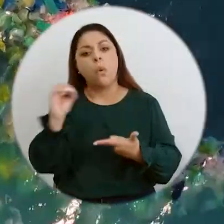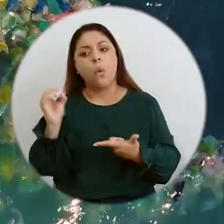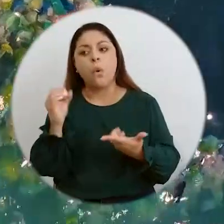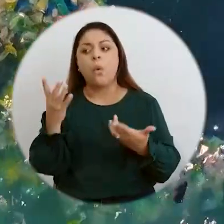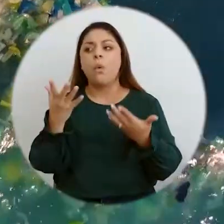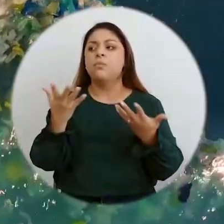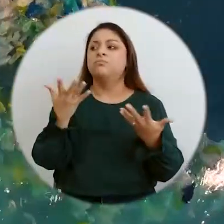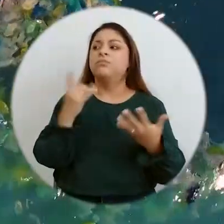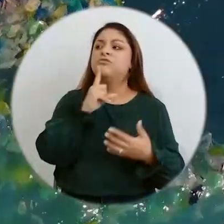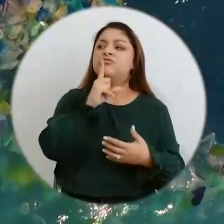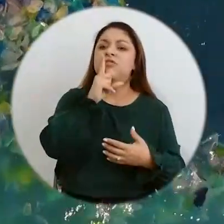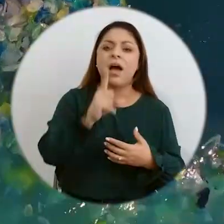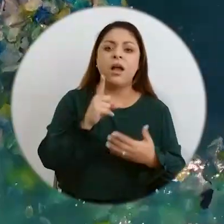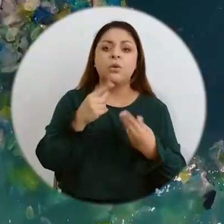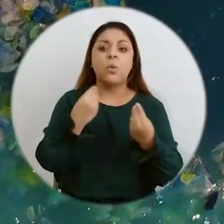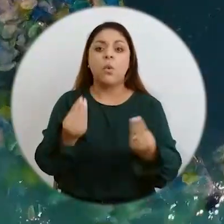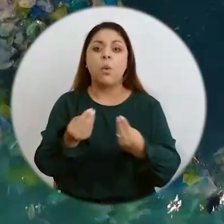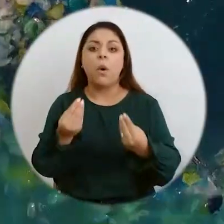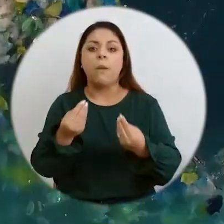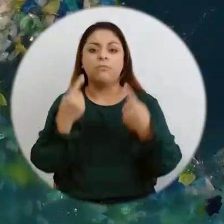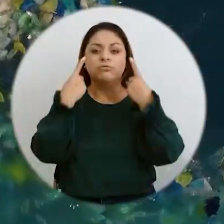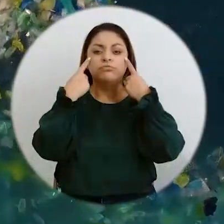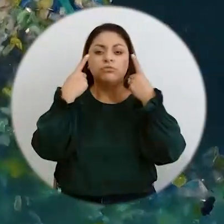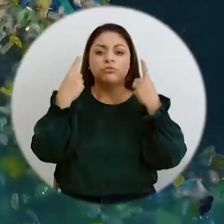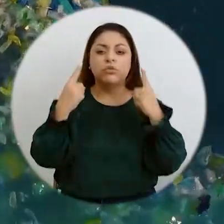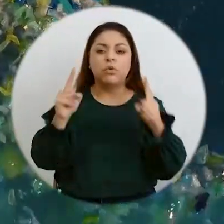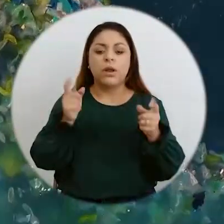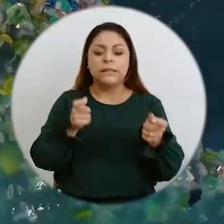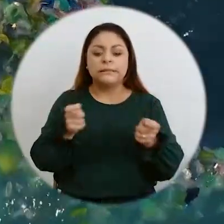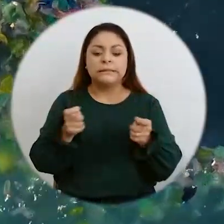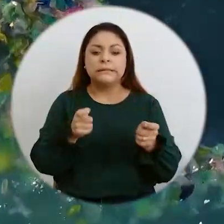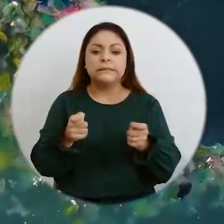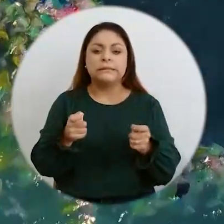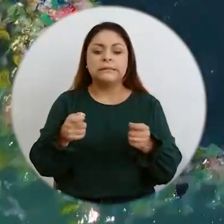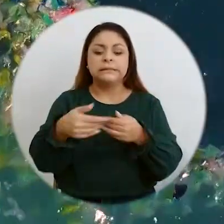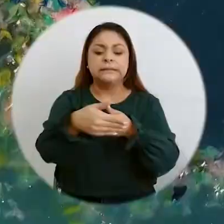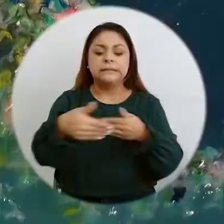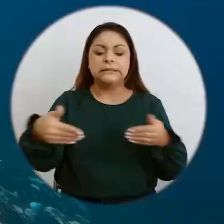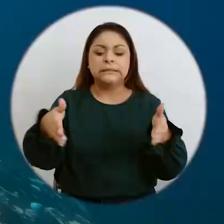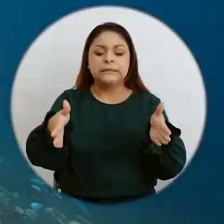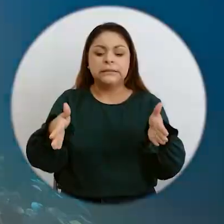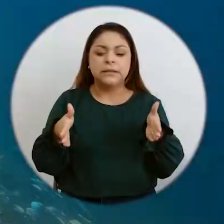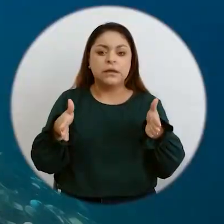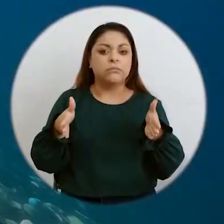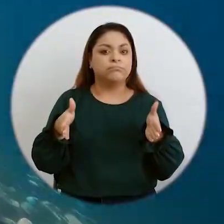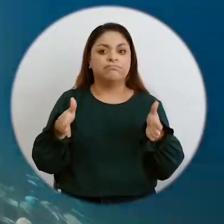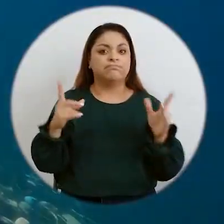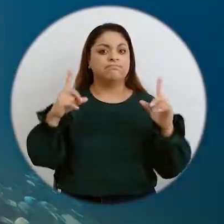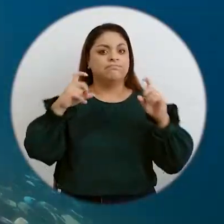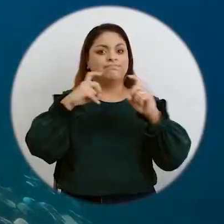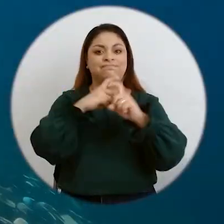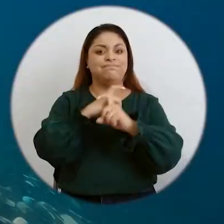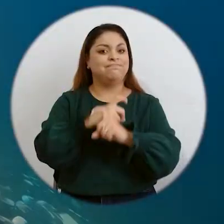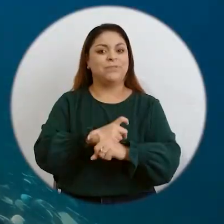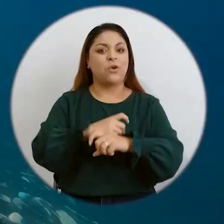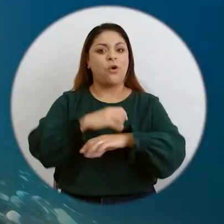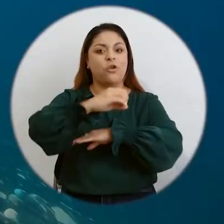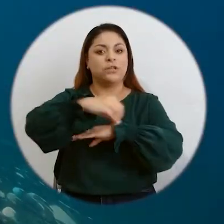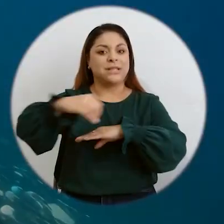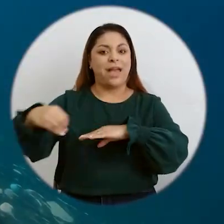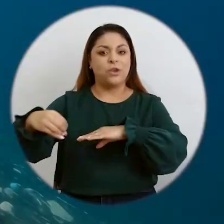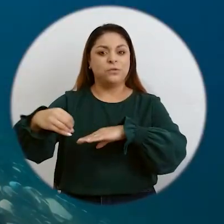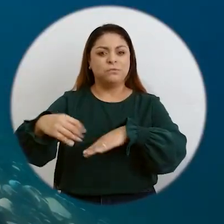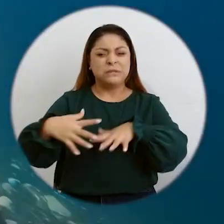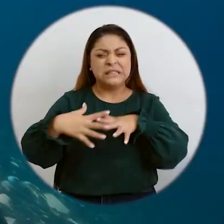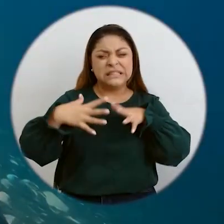realmente cómo lograr una gestión delimitada espacialmente es muy complejo en los